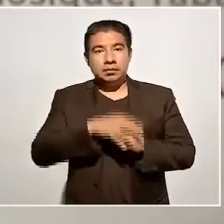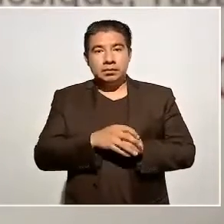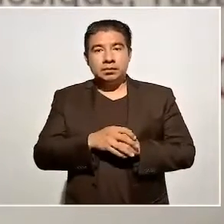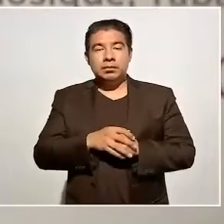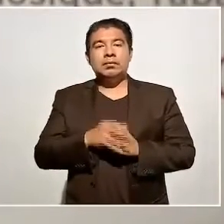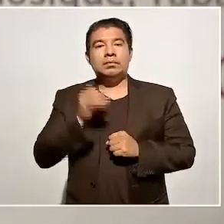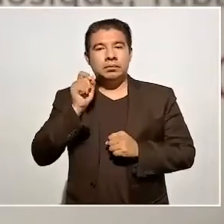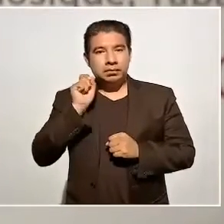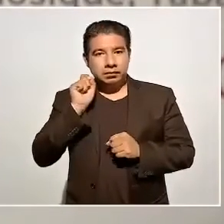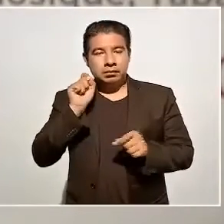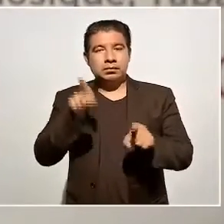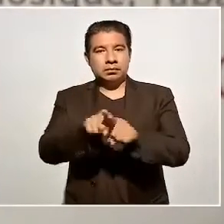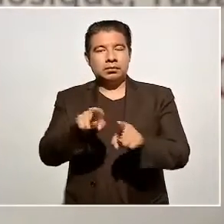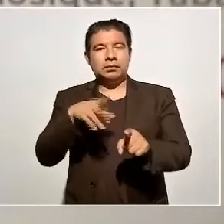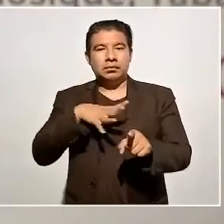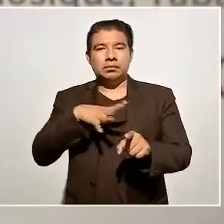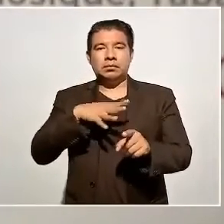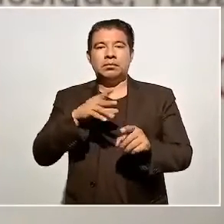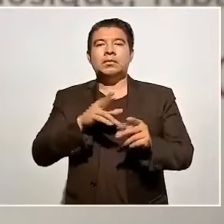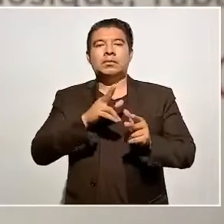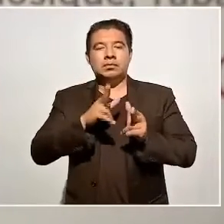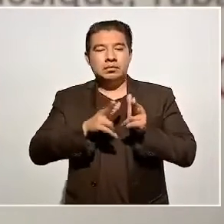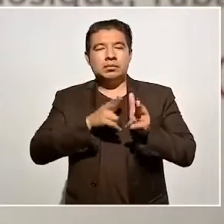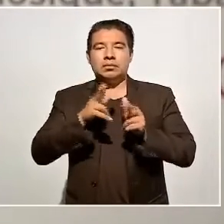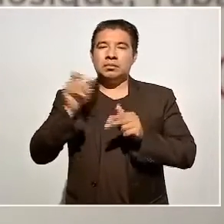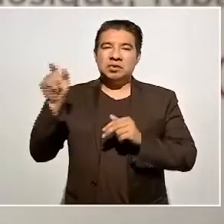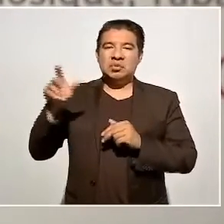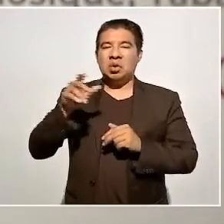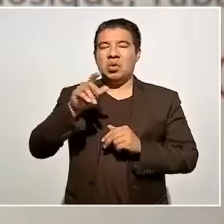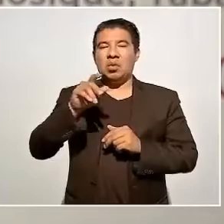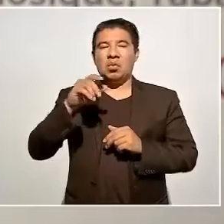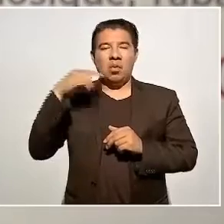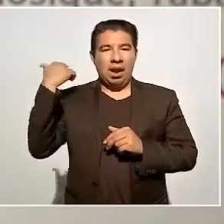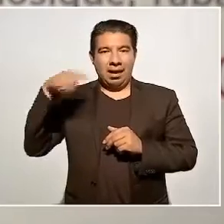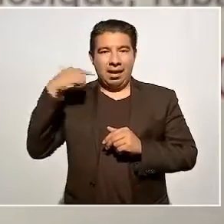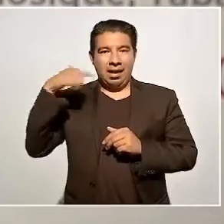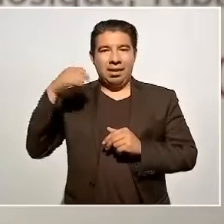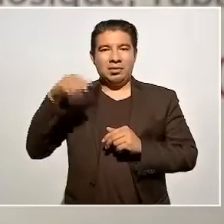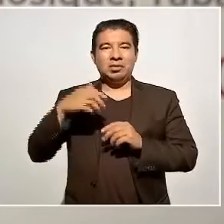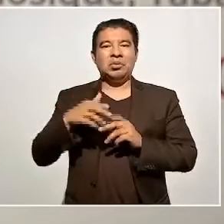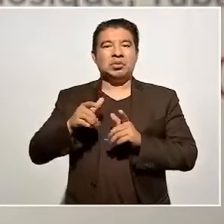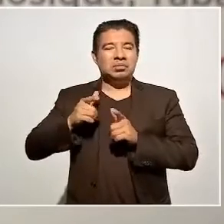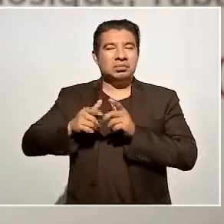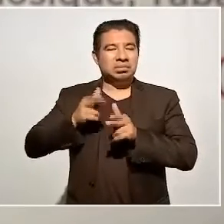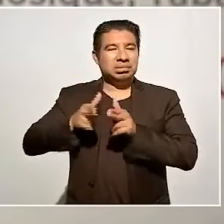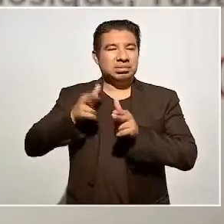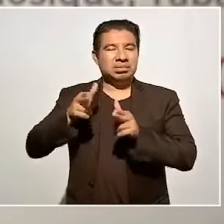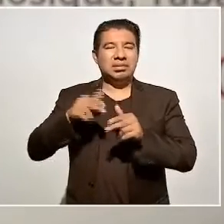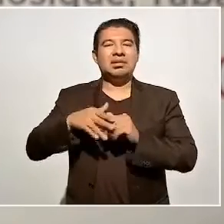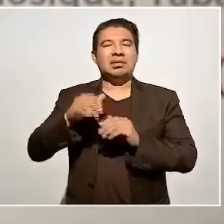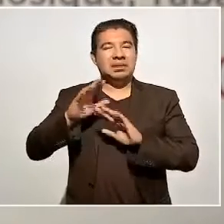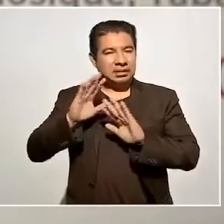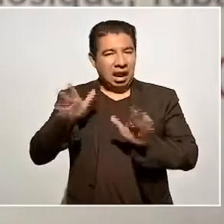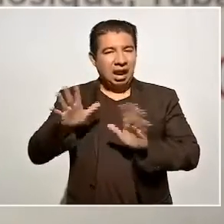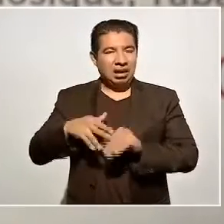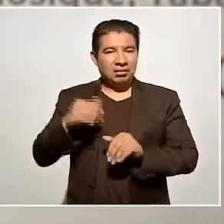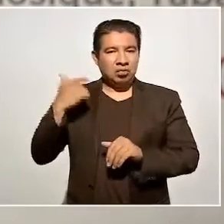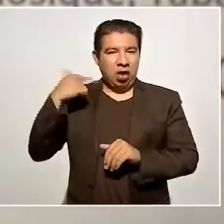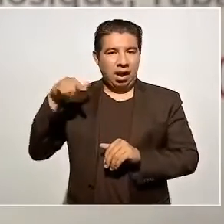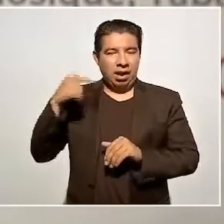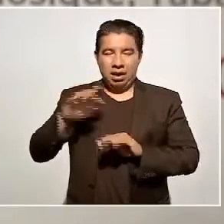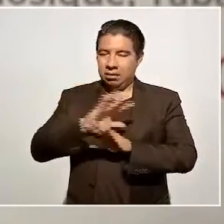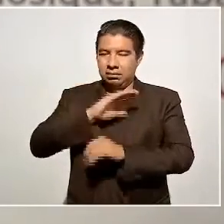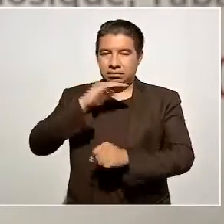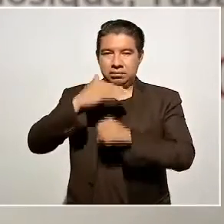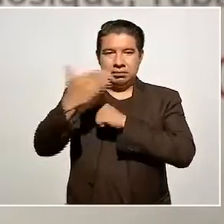ya el tren de Guadalajara, que estaba en proceso, y estamos también